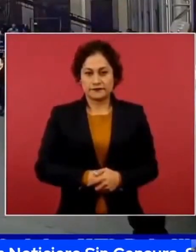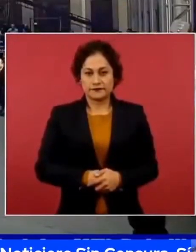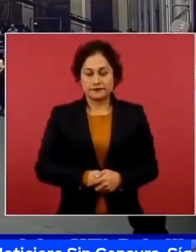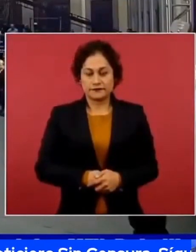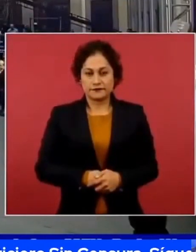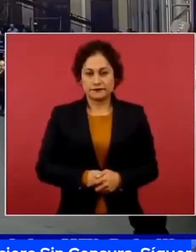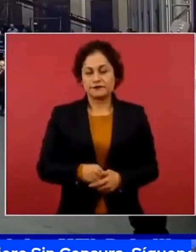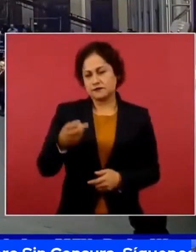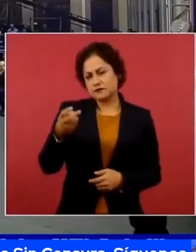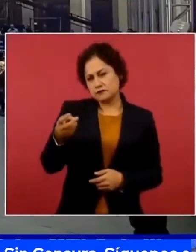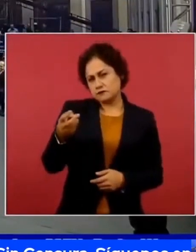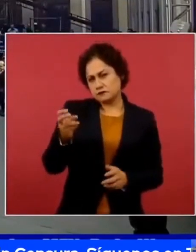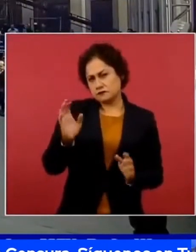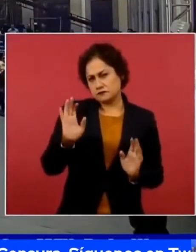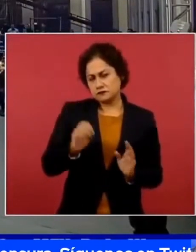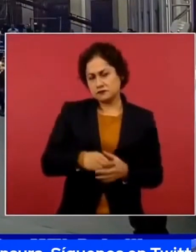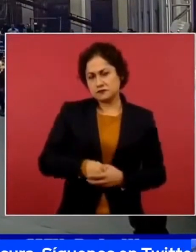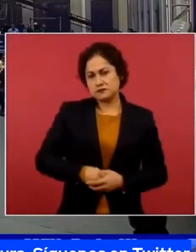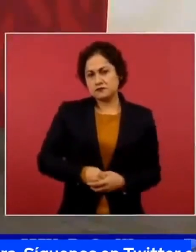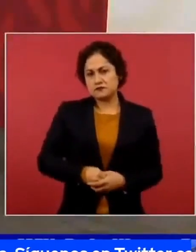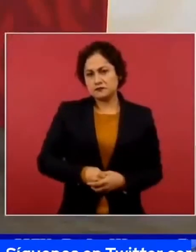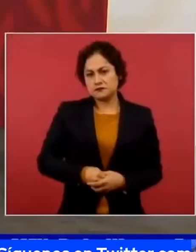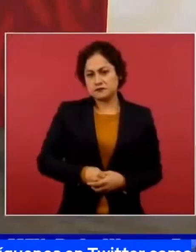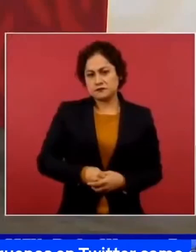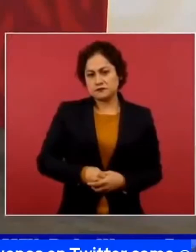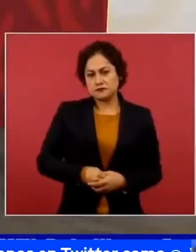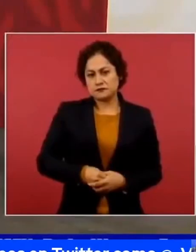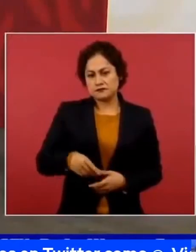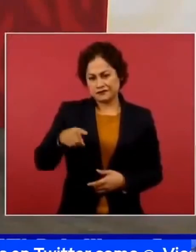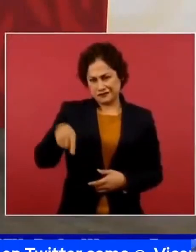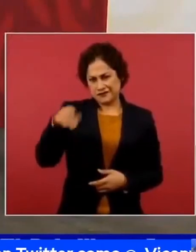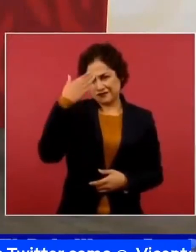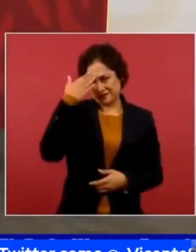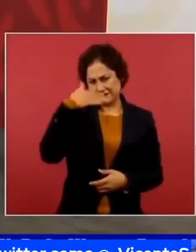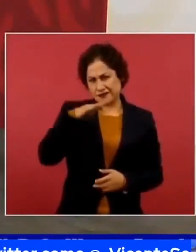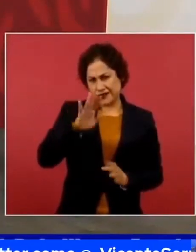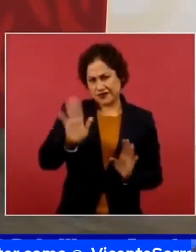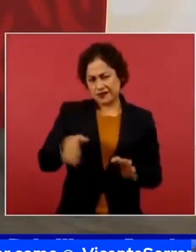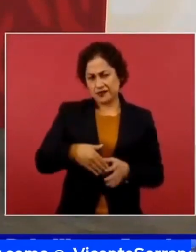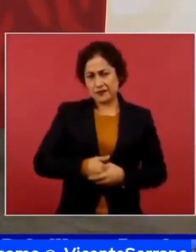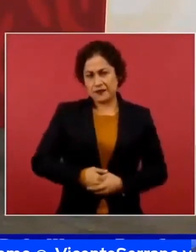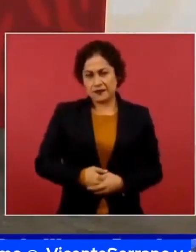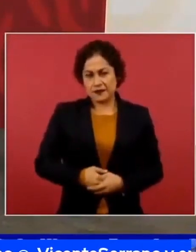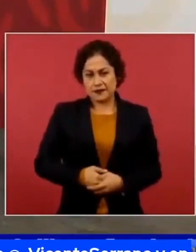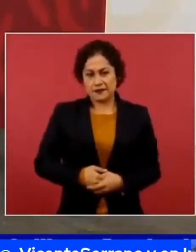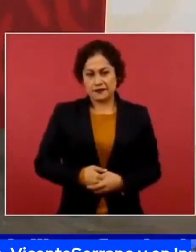Ese pendiente, el que ustedes ya saben, pero